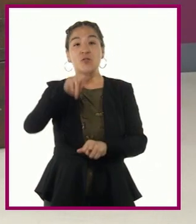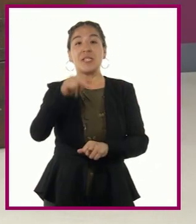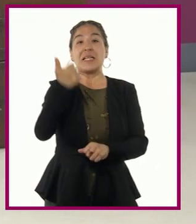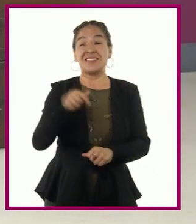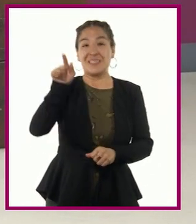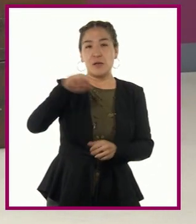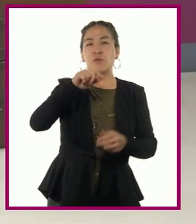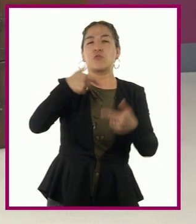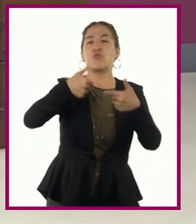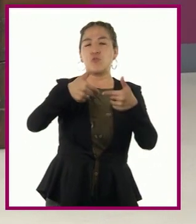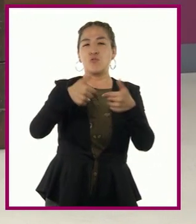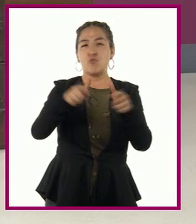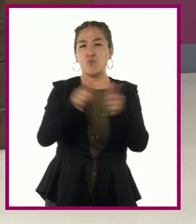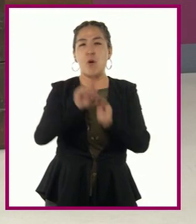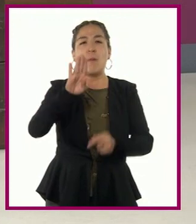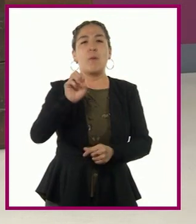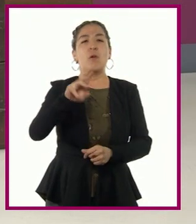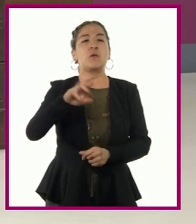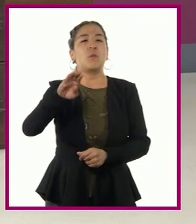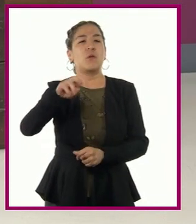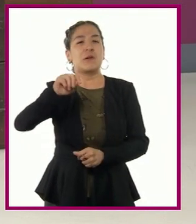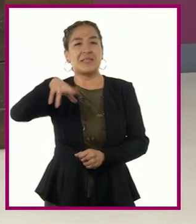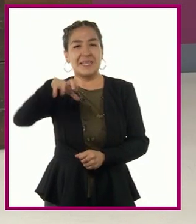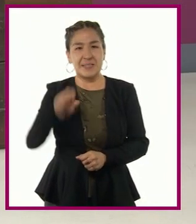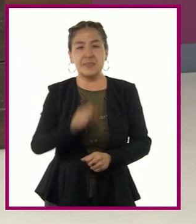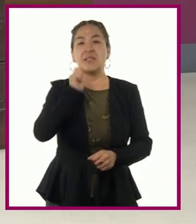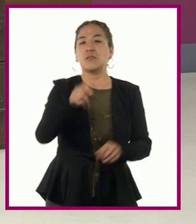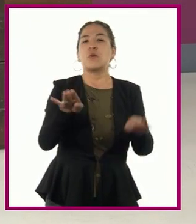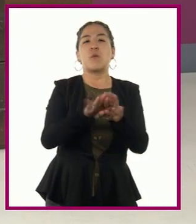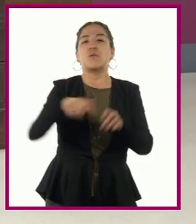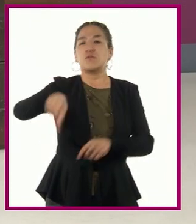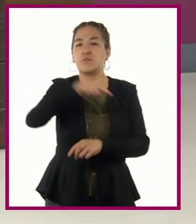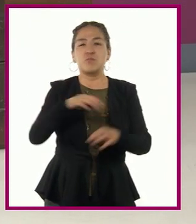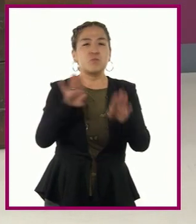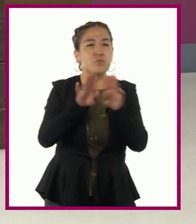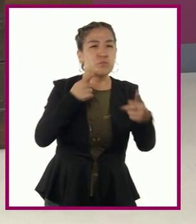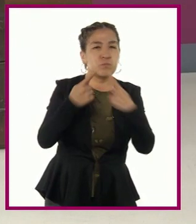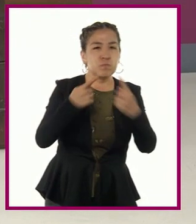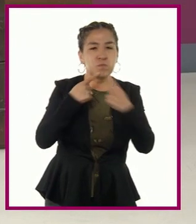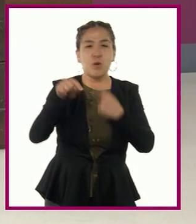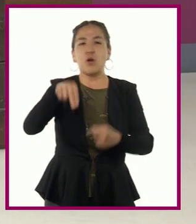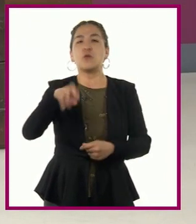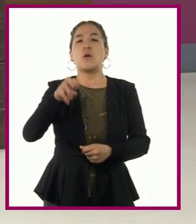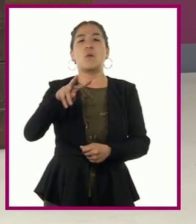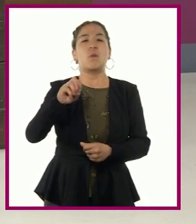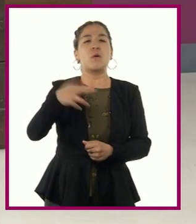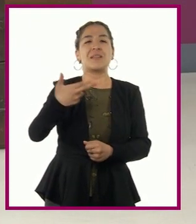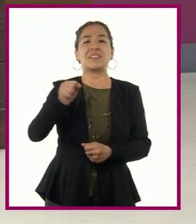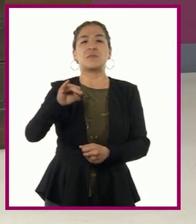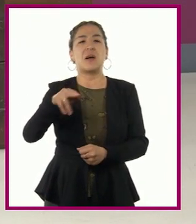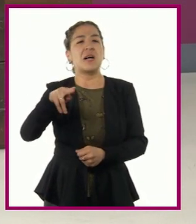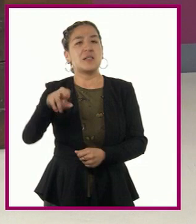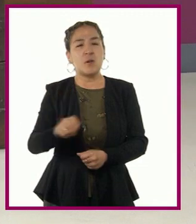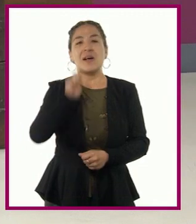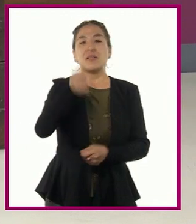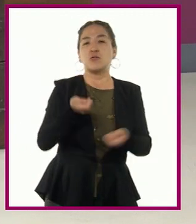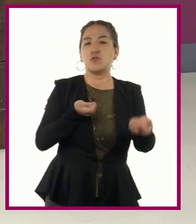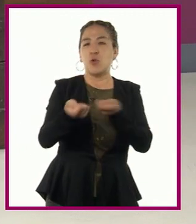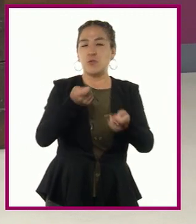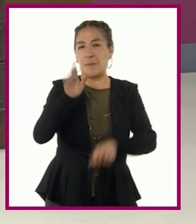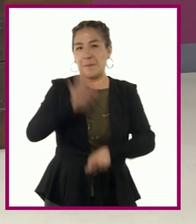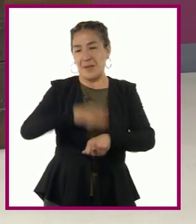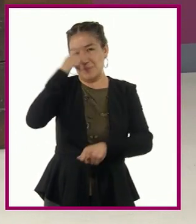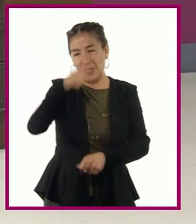Borbones ordenaron una nueva división del territorio novohispano con el fin de garantizar un mayor control de los